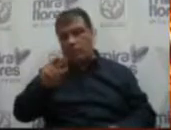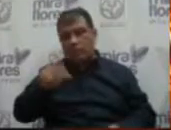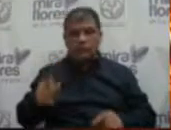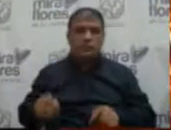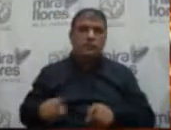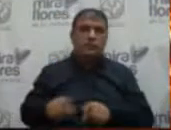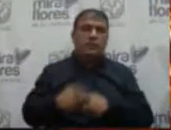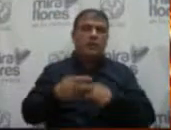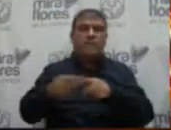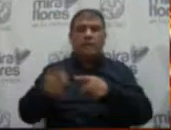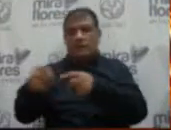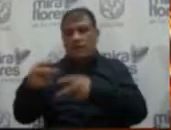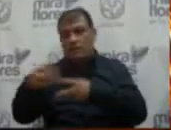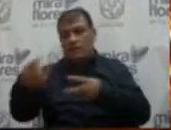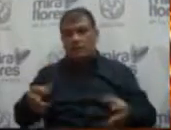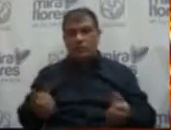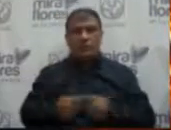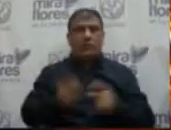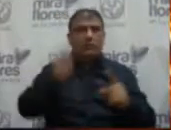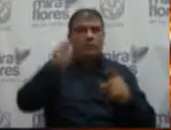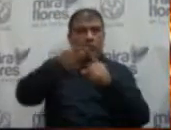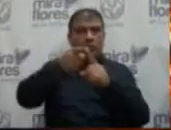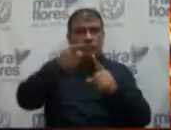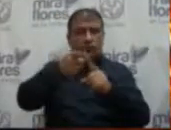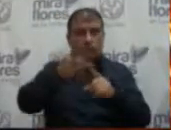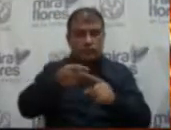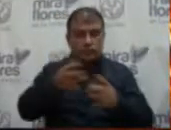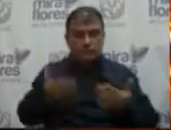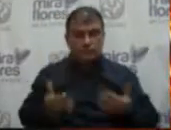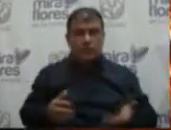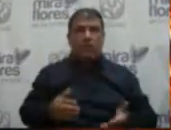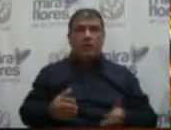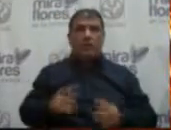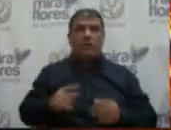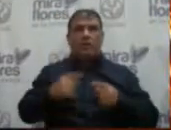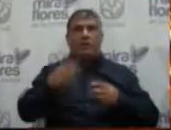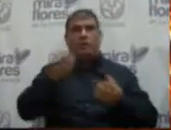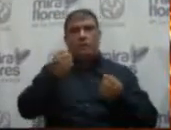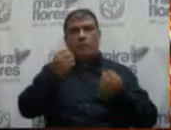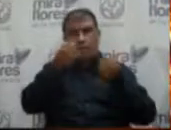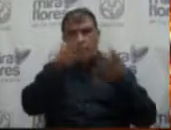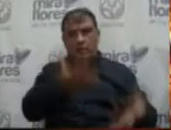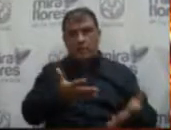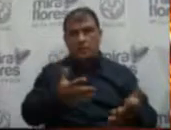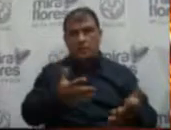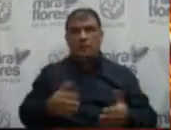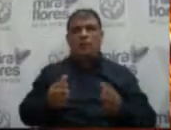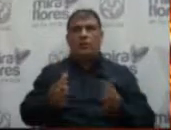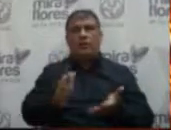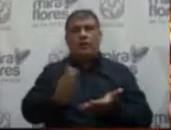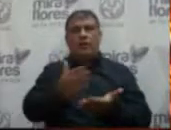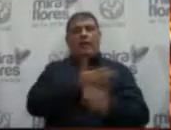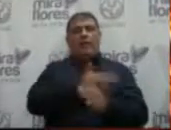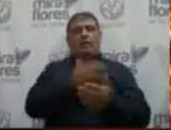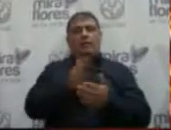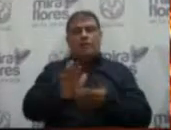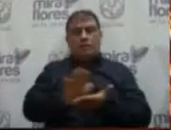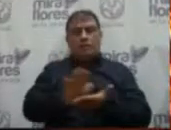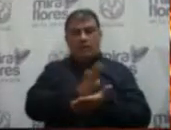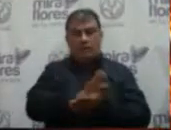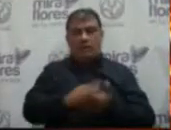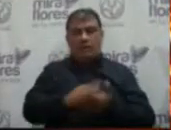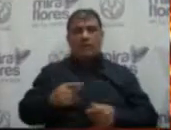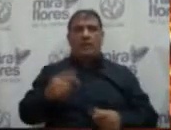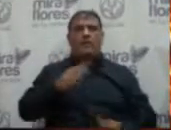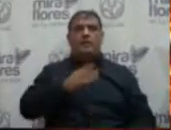vecinos de esta capital, con el objeto de dar cumplimiento a lo prevenido en el oficio del excelentísimo